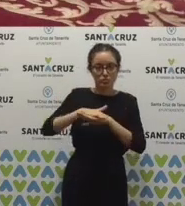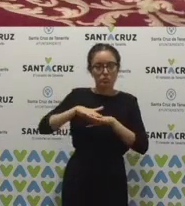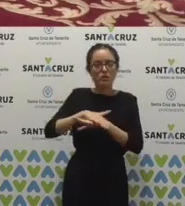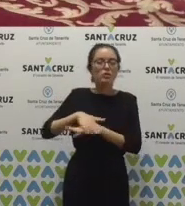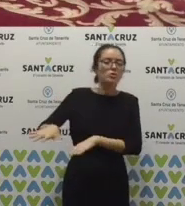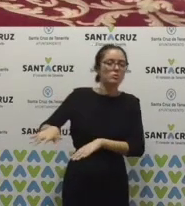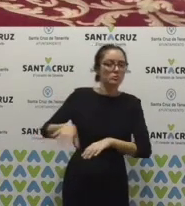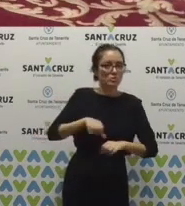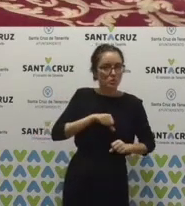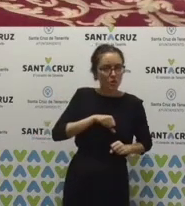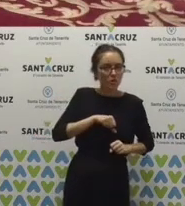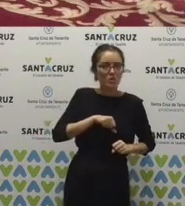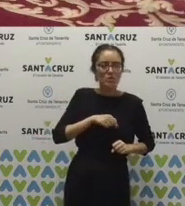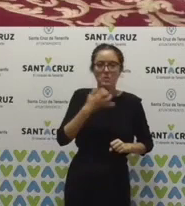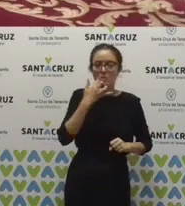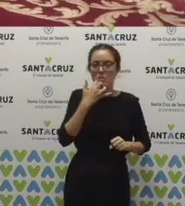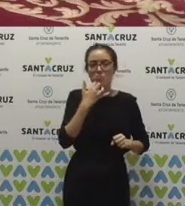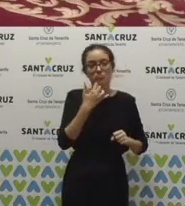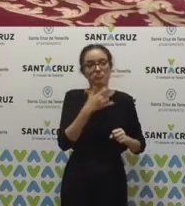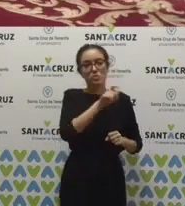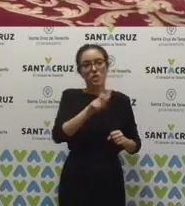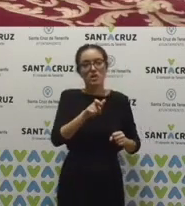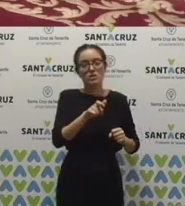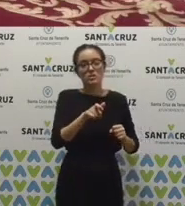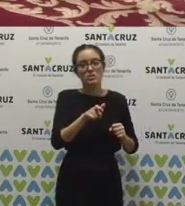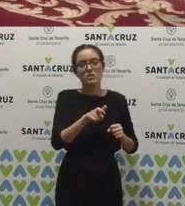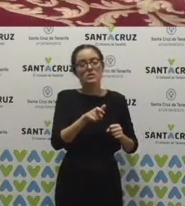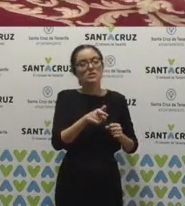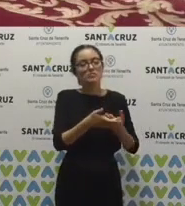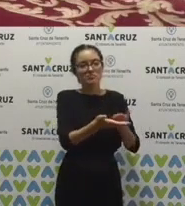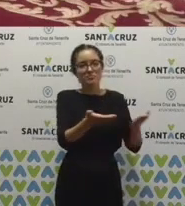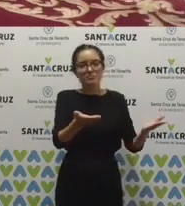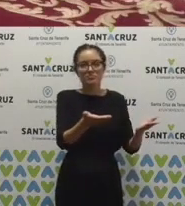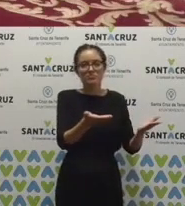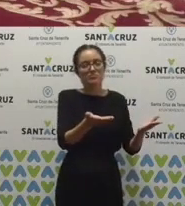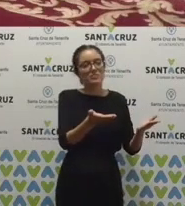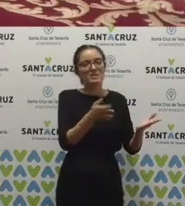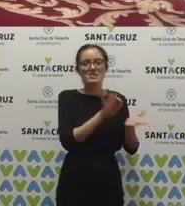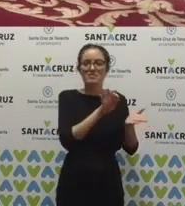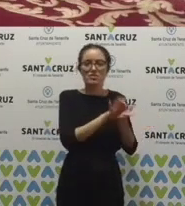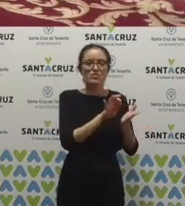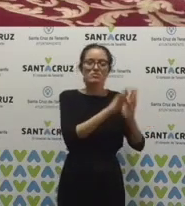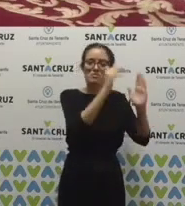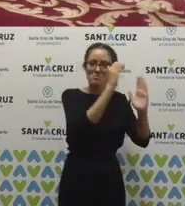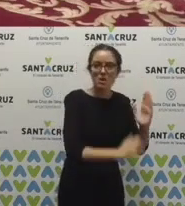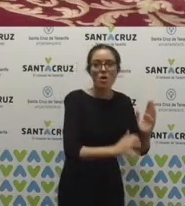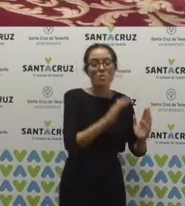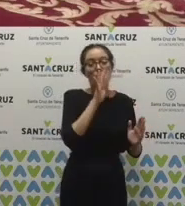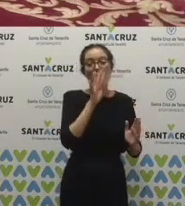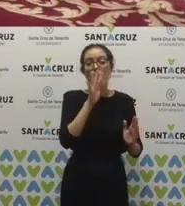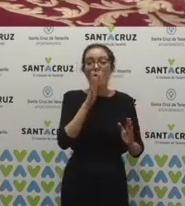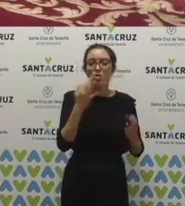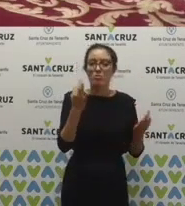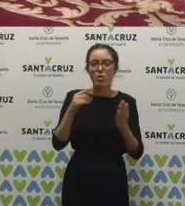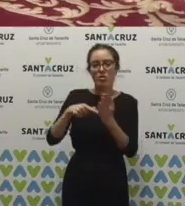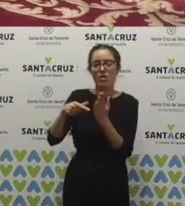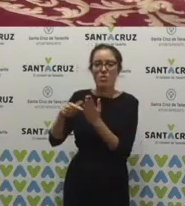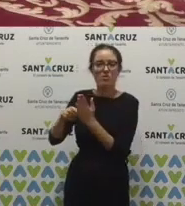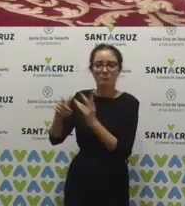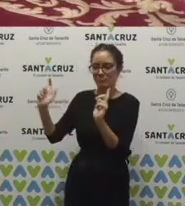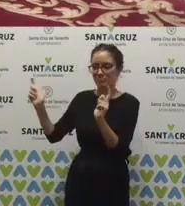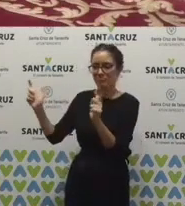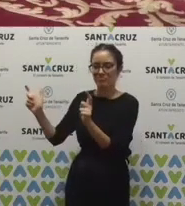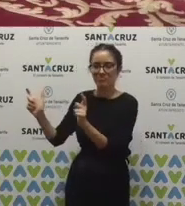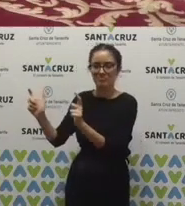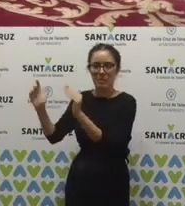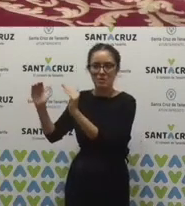menoscabo de servicios a los ciudadanos pero bueno había que hacerlo porque hay que estar saneado precisamente para poder afrontar